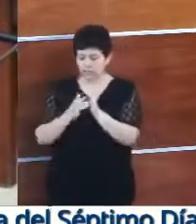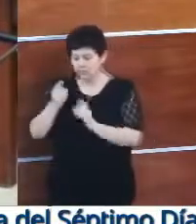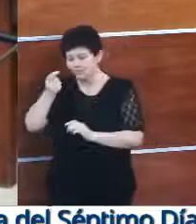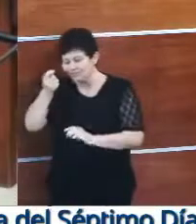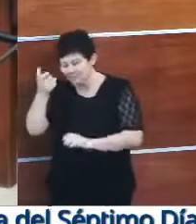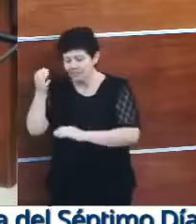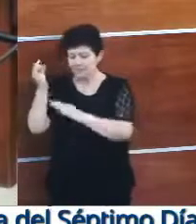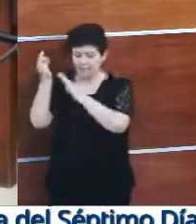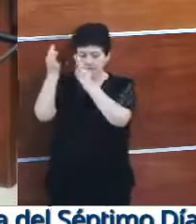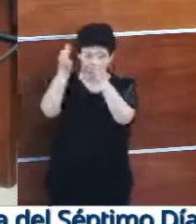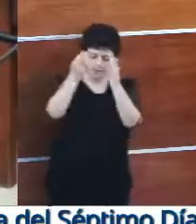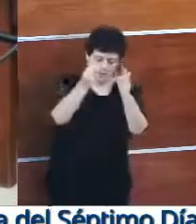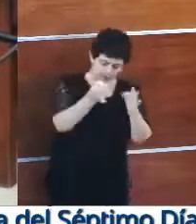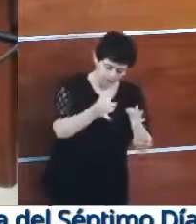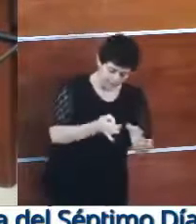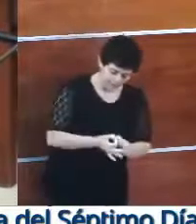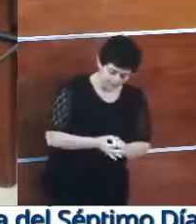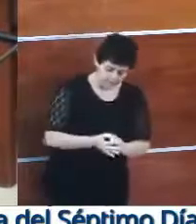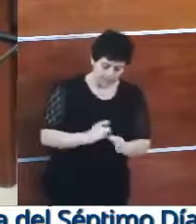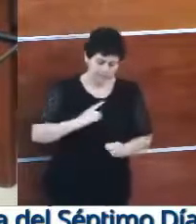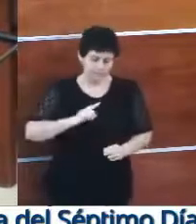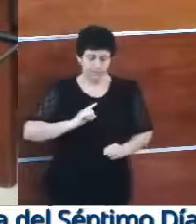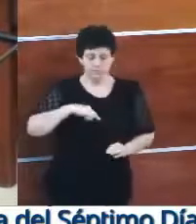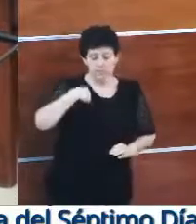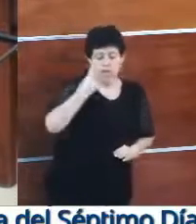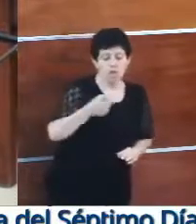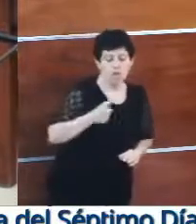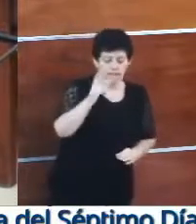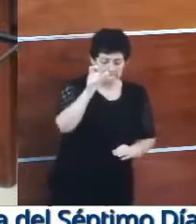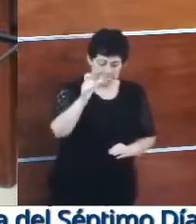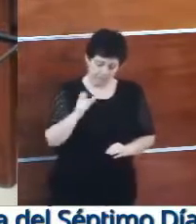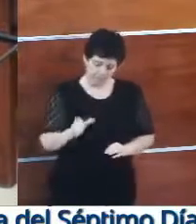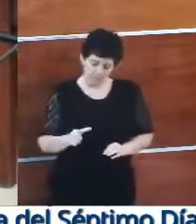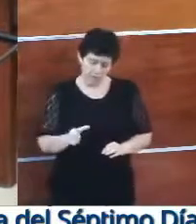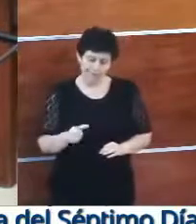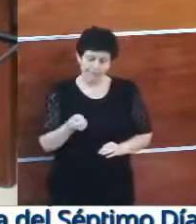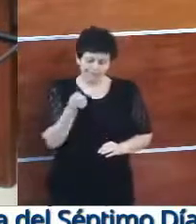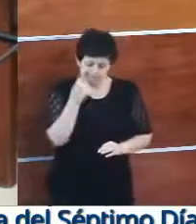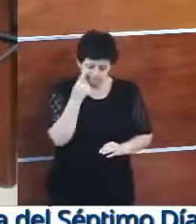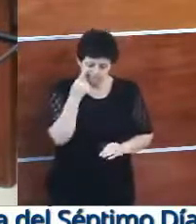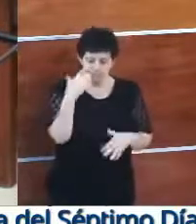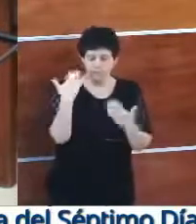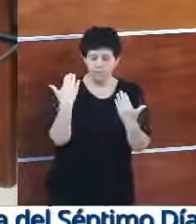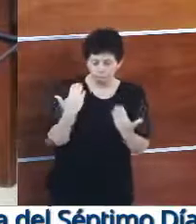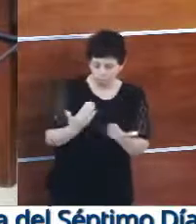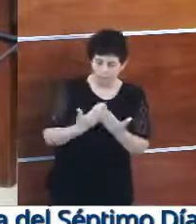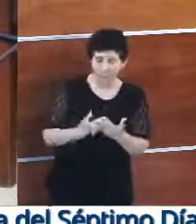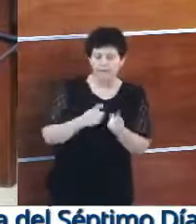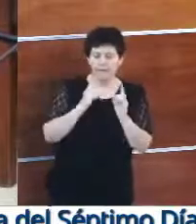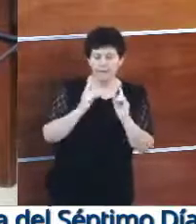ser usados por ti, para que otros también puedan prepararse y entrar en las